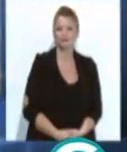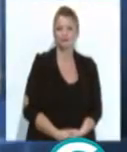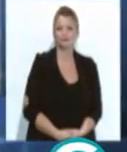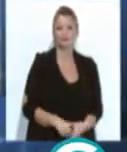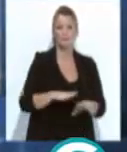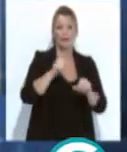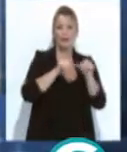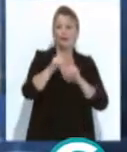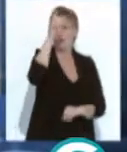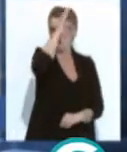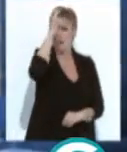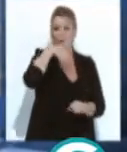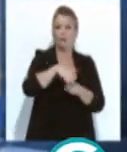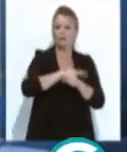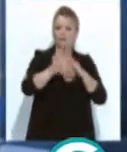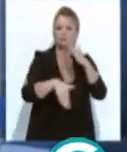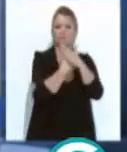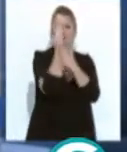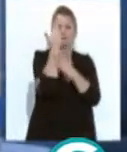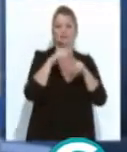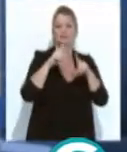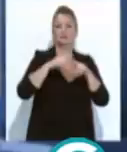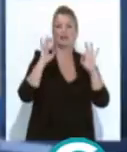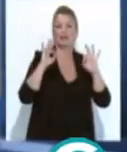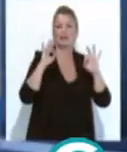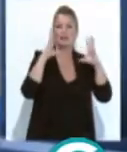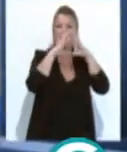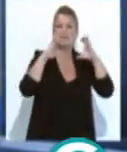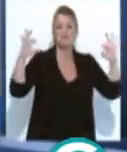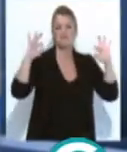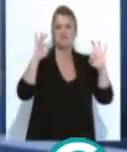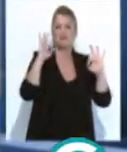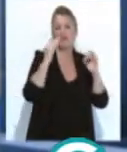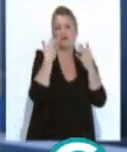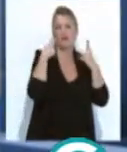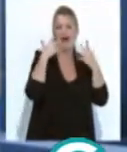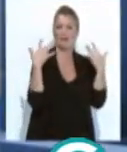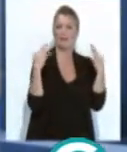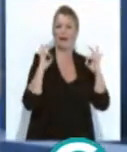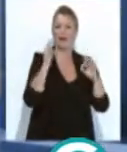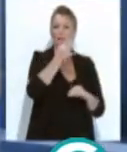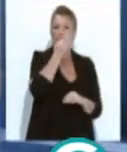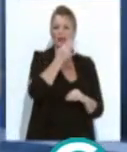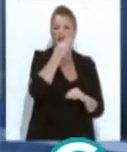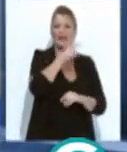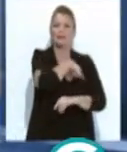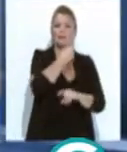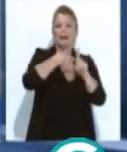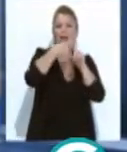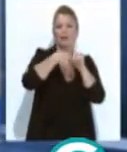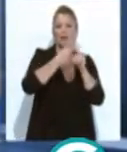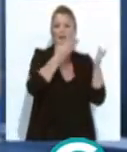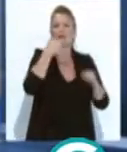Para el domingo, la provincia amanecerá con precipitaciones tendiendo a despejado por la tarde, las temperaturas en descenso, con vientos